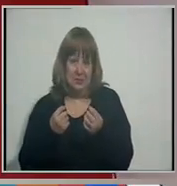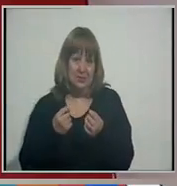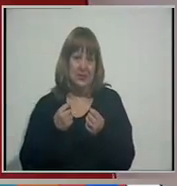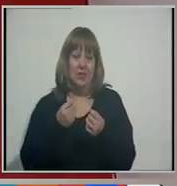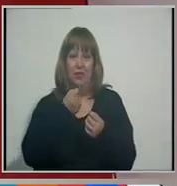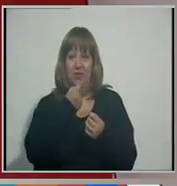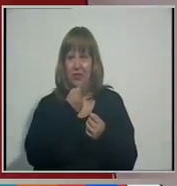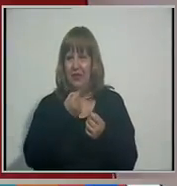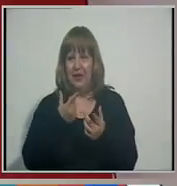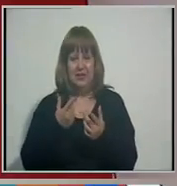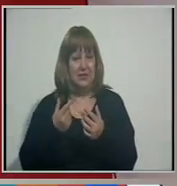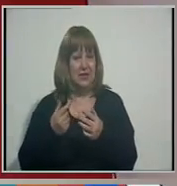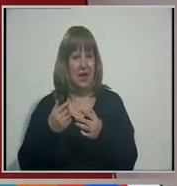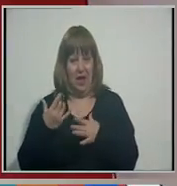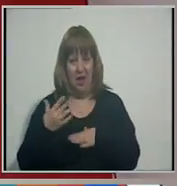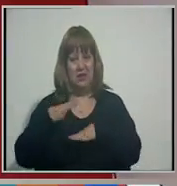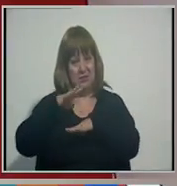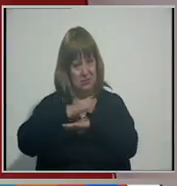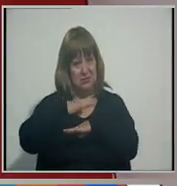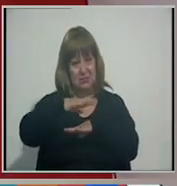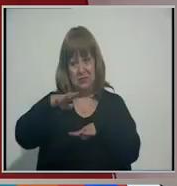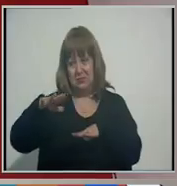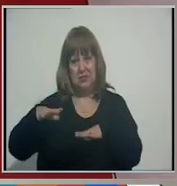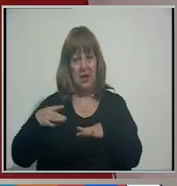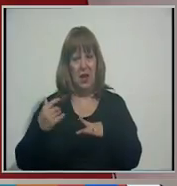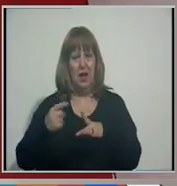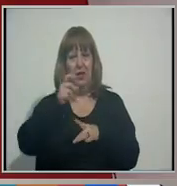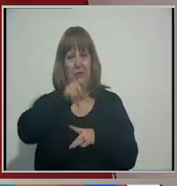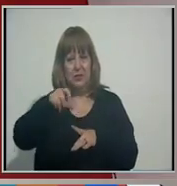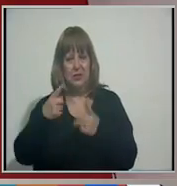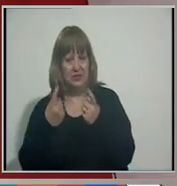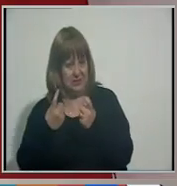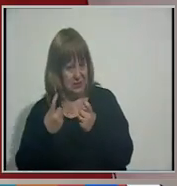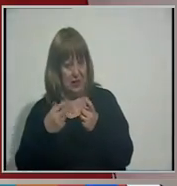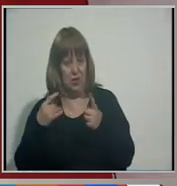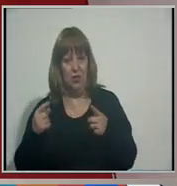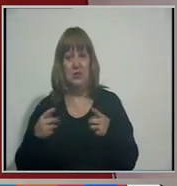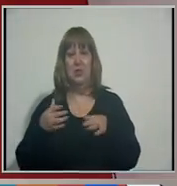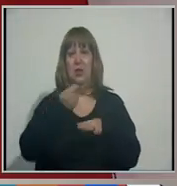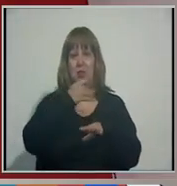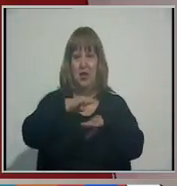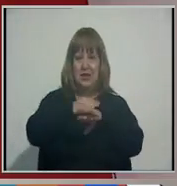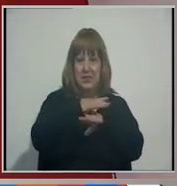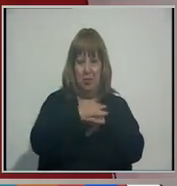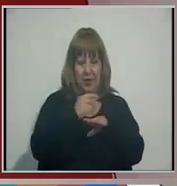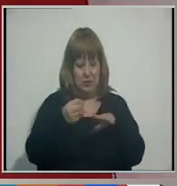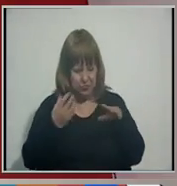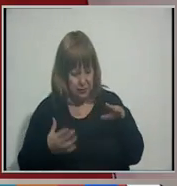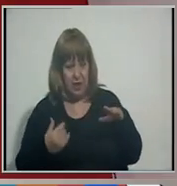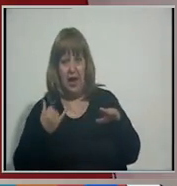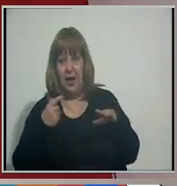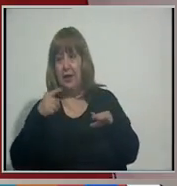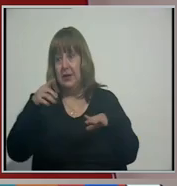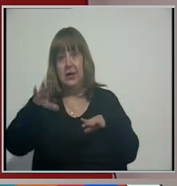a donde corresponden. Corresponden en muchos lados. Hay gente que tiene necesidades, que dicen, ay, estos zapatos, ya nadie los quiere. No, hay chicos